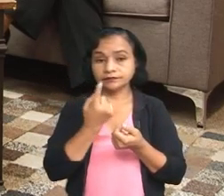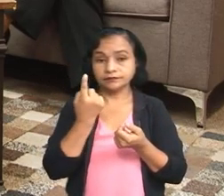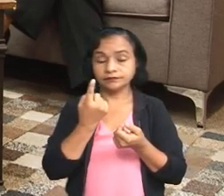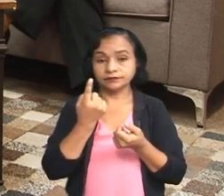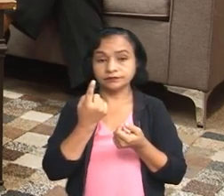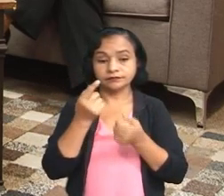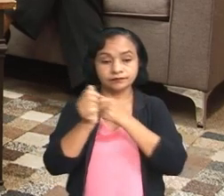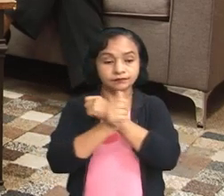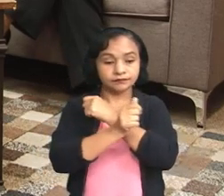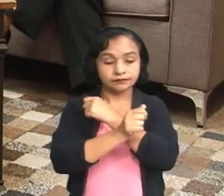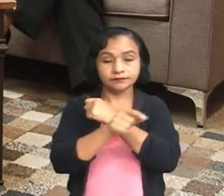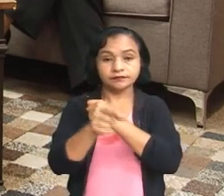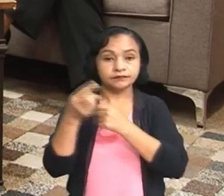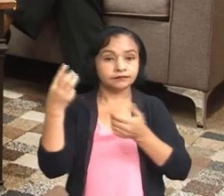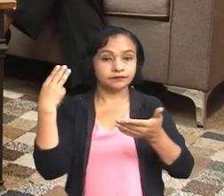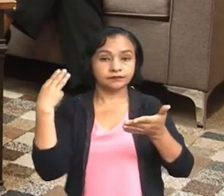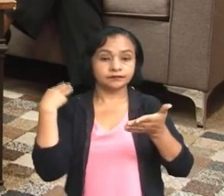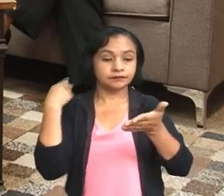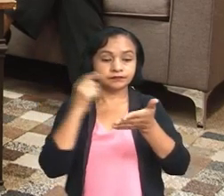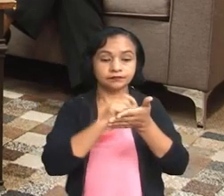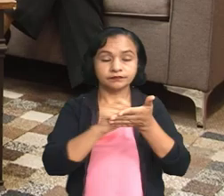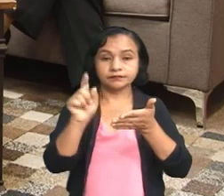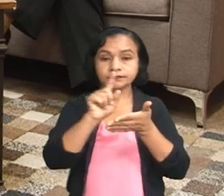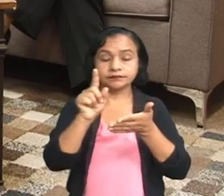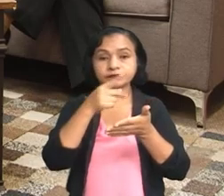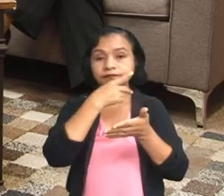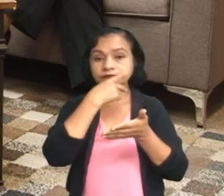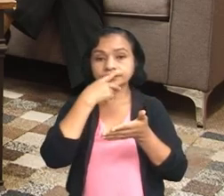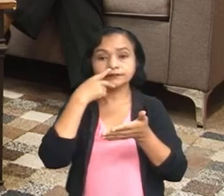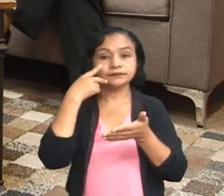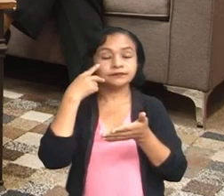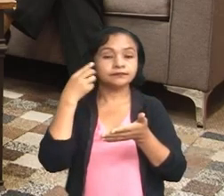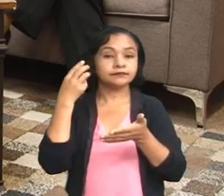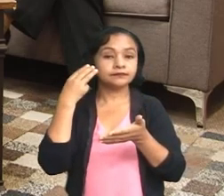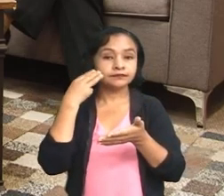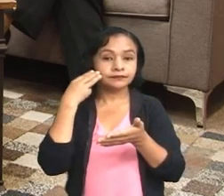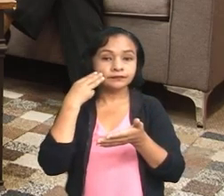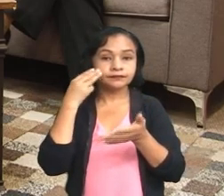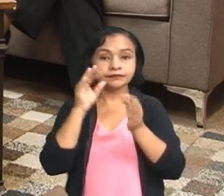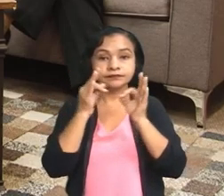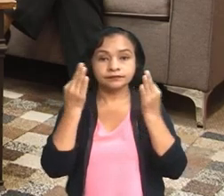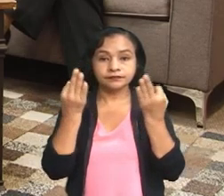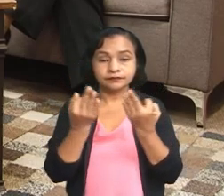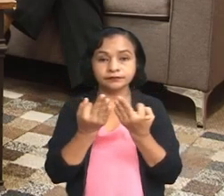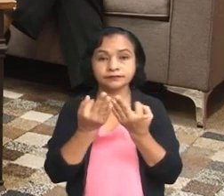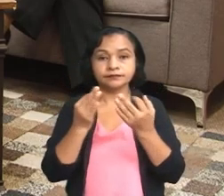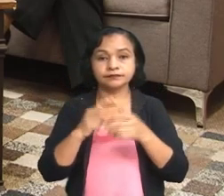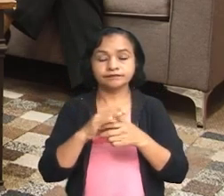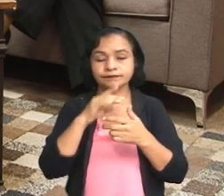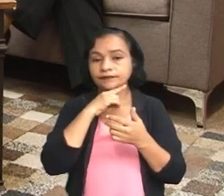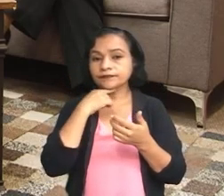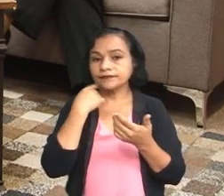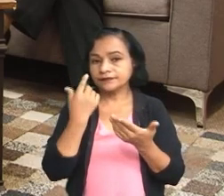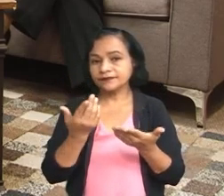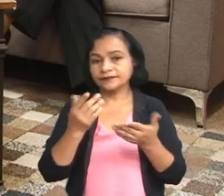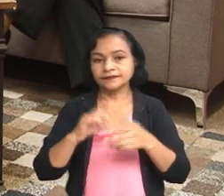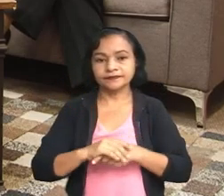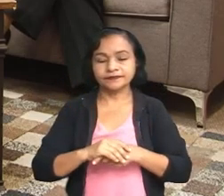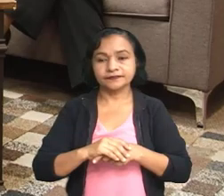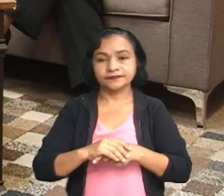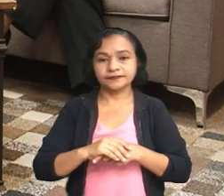para los alumnos o para los maestros, sino que también en algunos momentos puede ser para los padres de familia, ¿verdad? En el